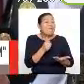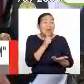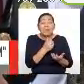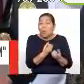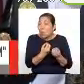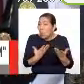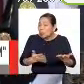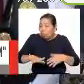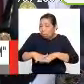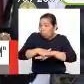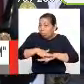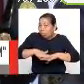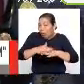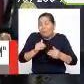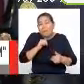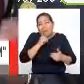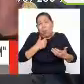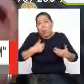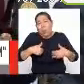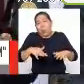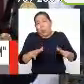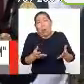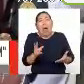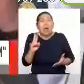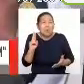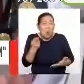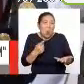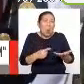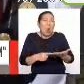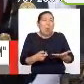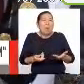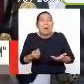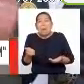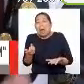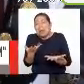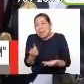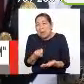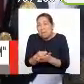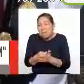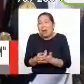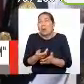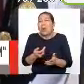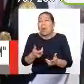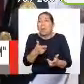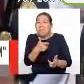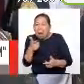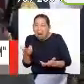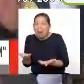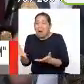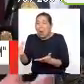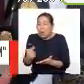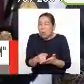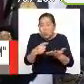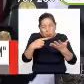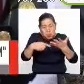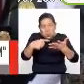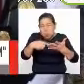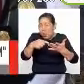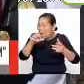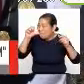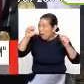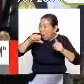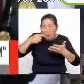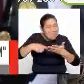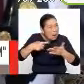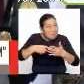muchas cosas del tráfico ilícito de drogas. Hay corrupción, hay extorsiones, hay sicariato, una serie de delitos